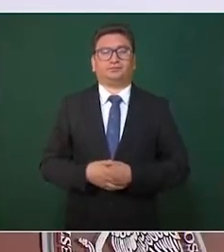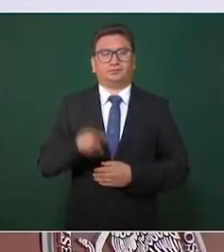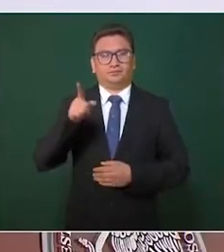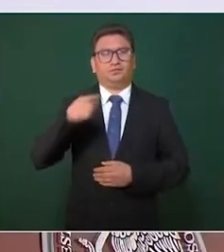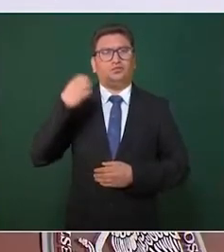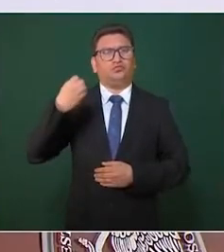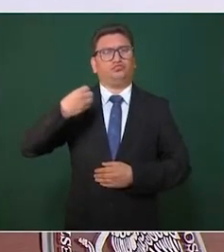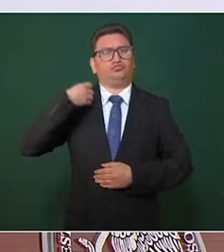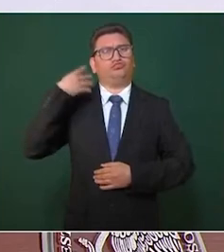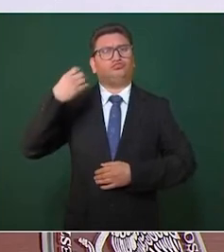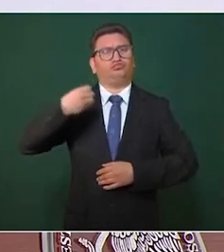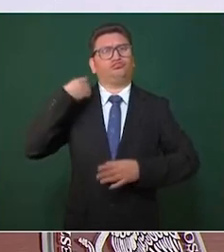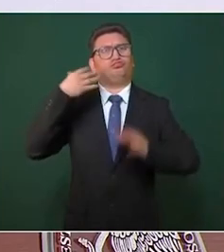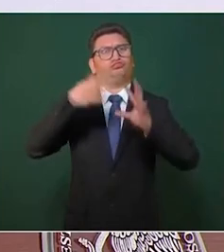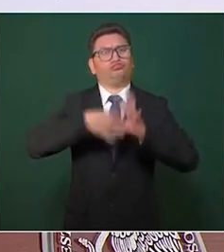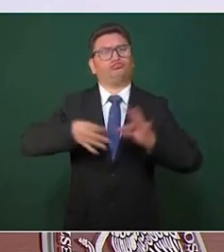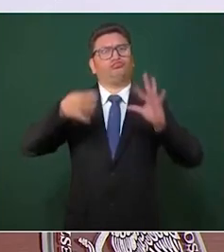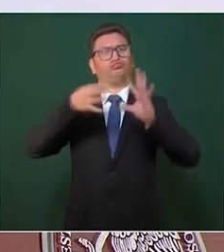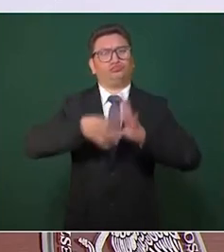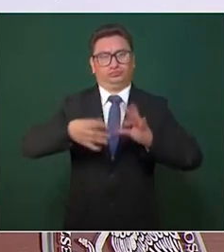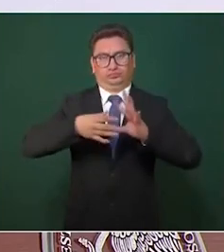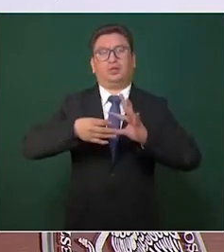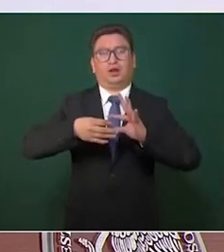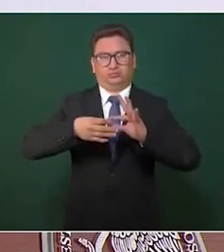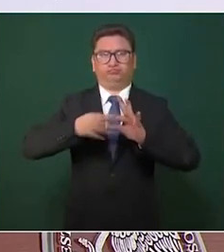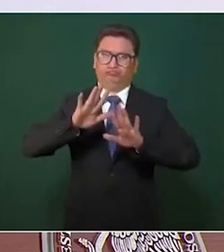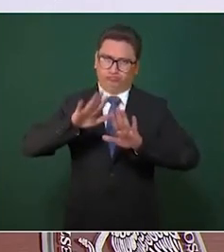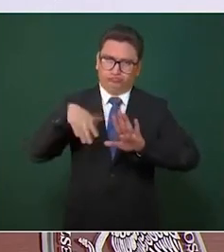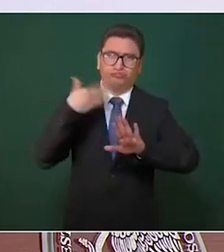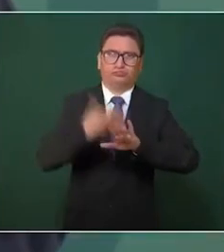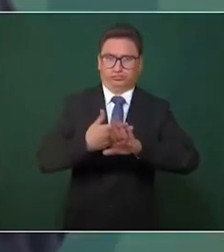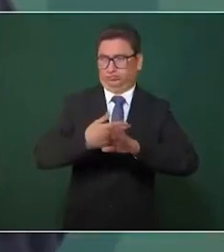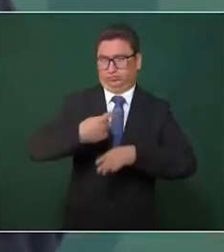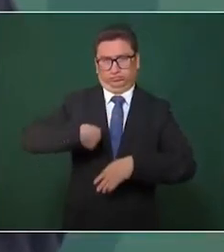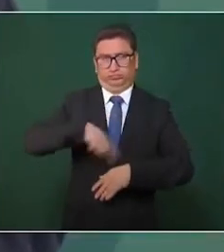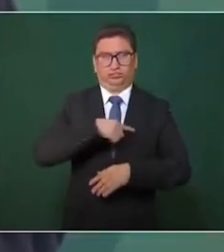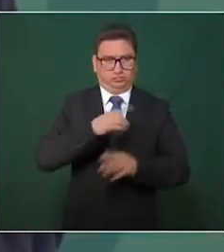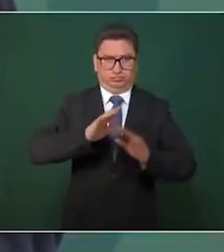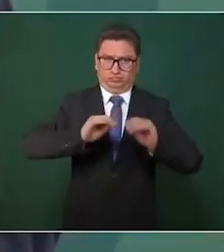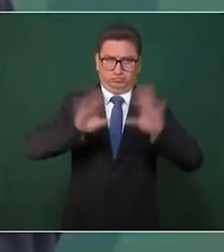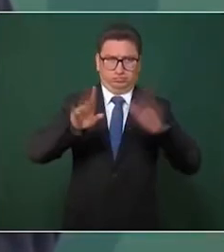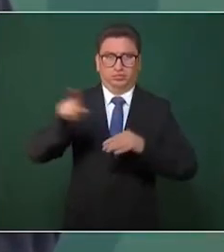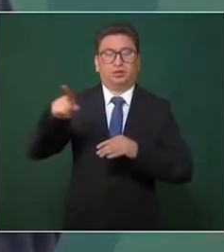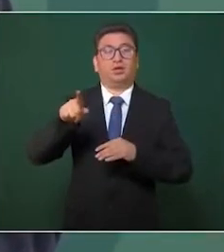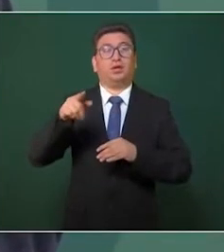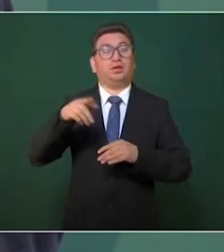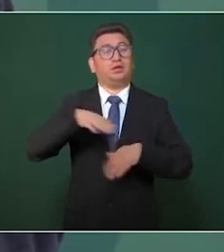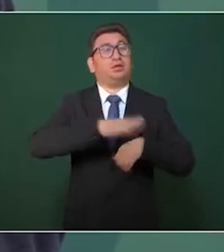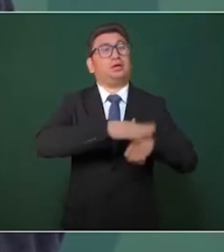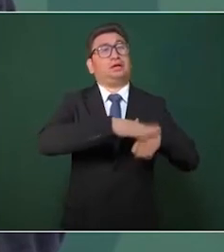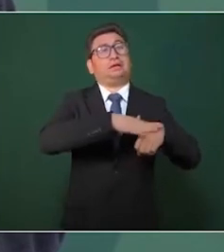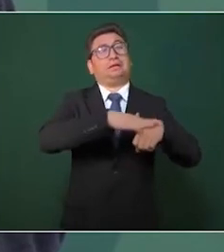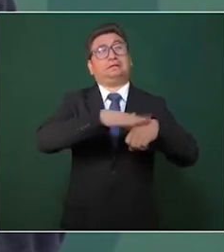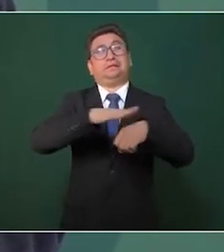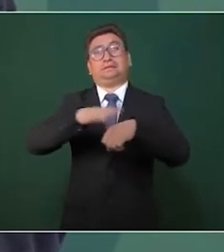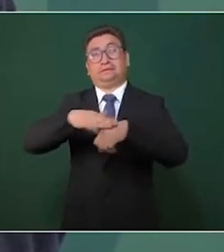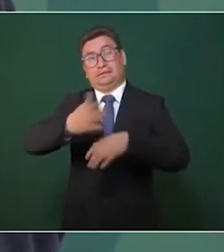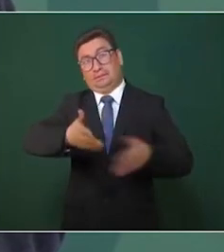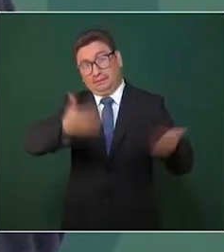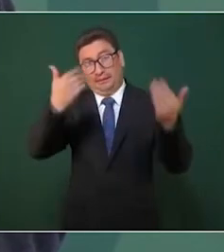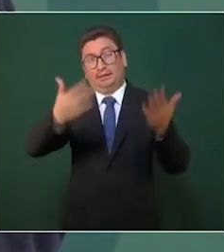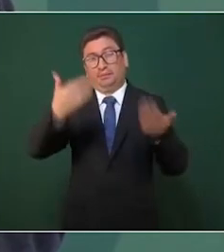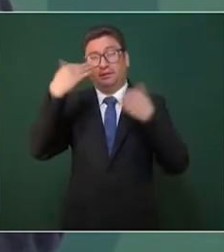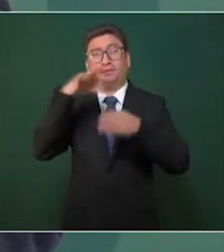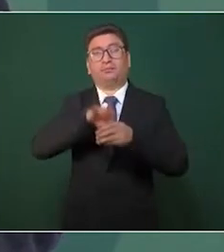discurso, él está en contra de nosotros, abiertamente, pero llamando a votar